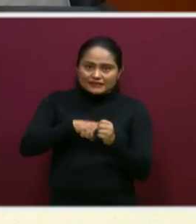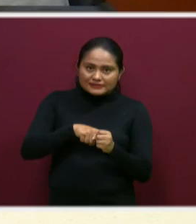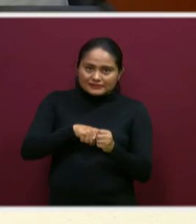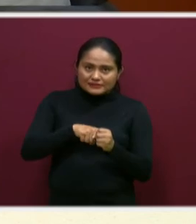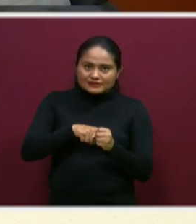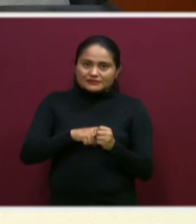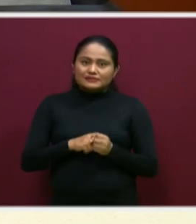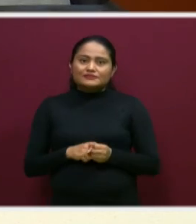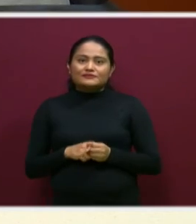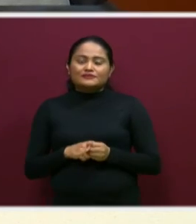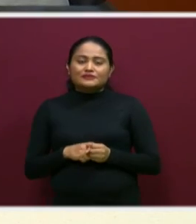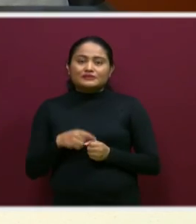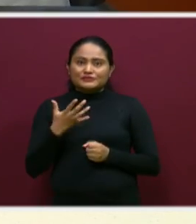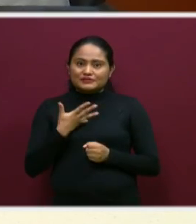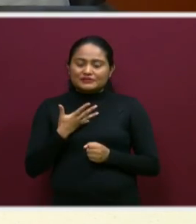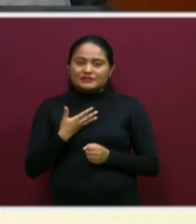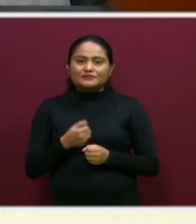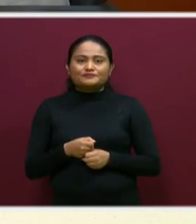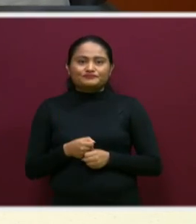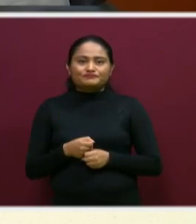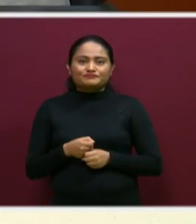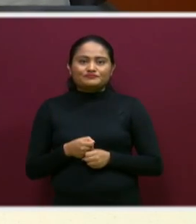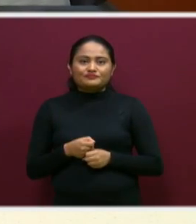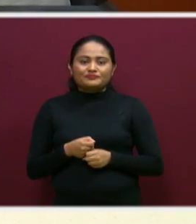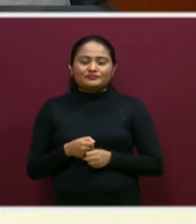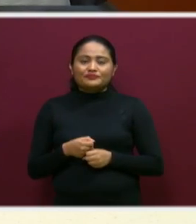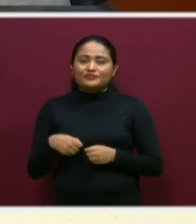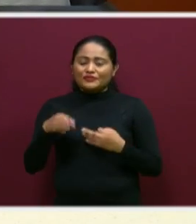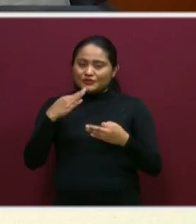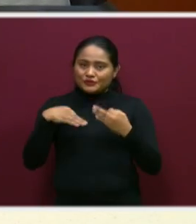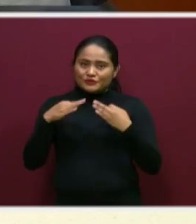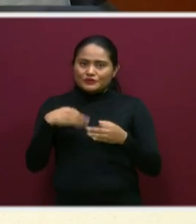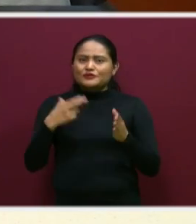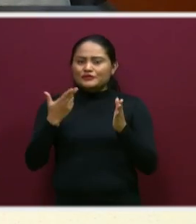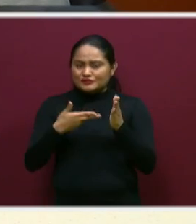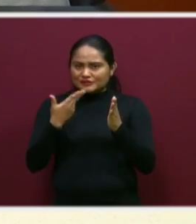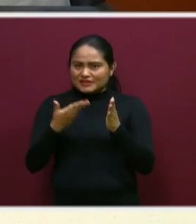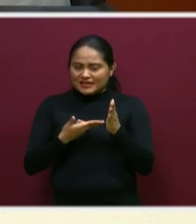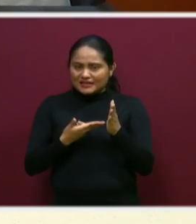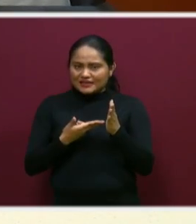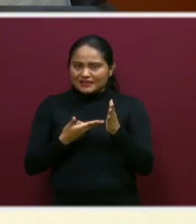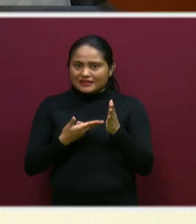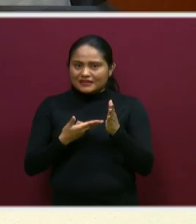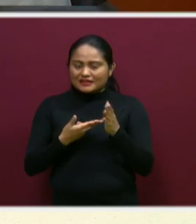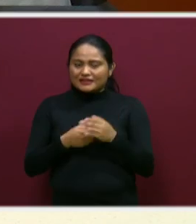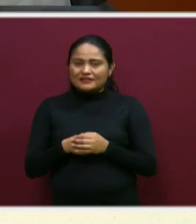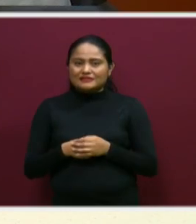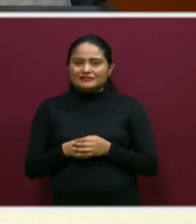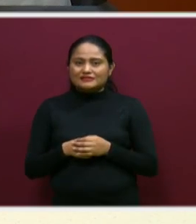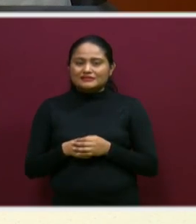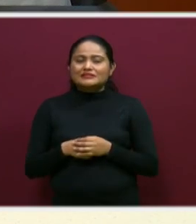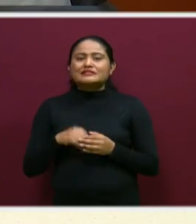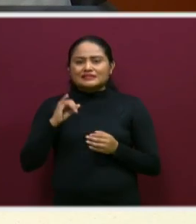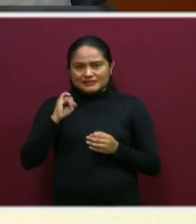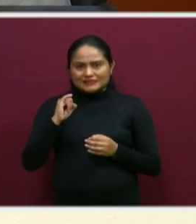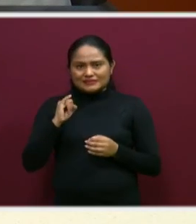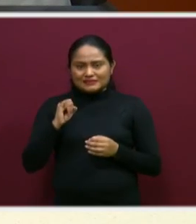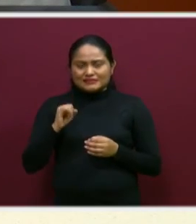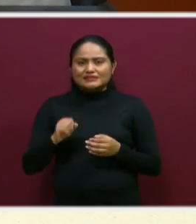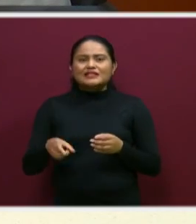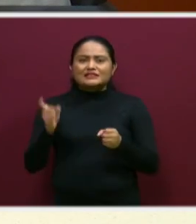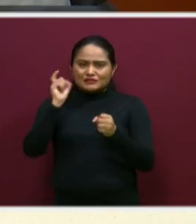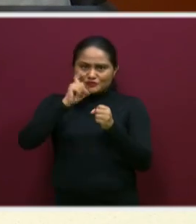todos los talleres y los eventos especiales y se pueden inscribir en la página de facebook de la secretaría de educación